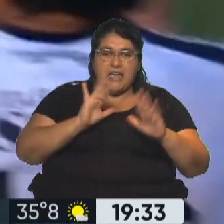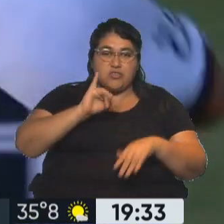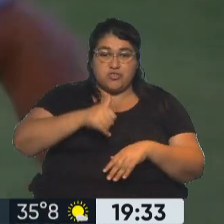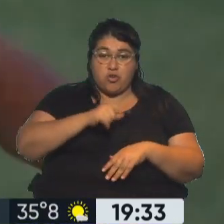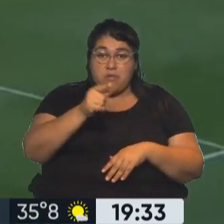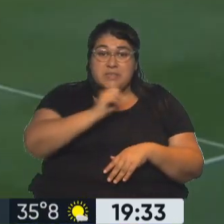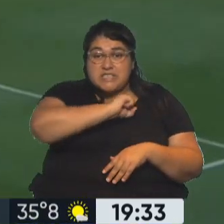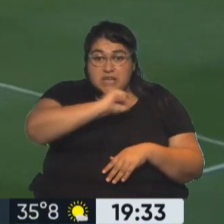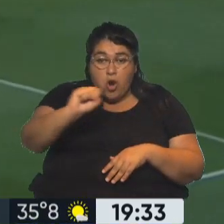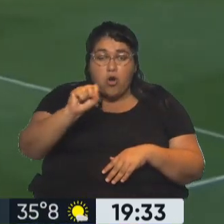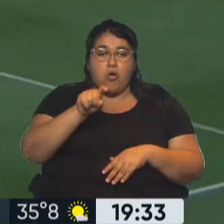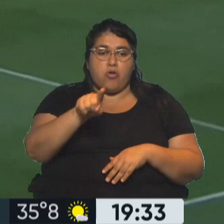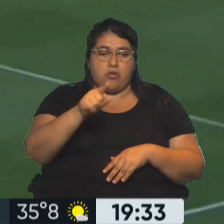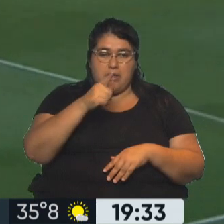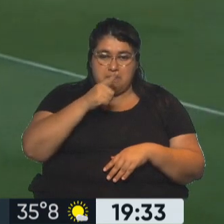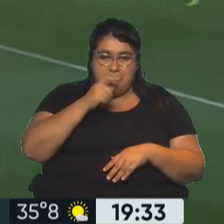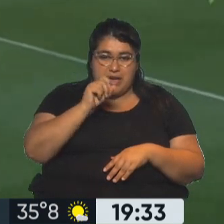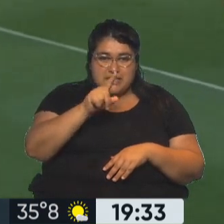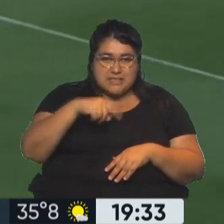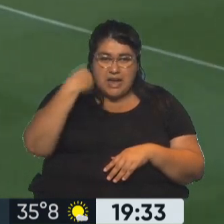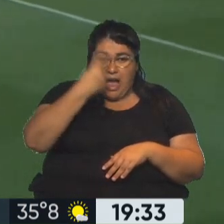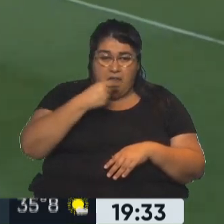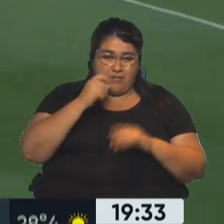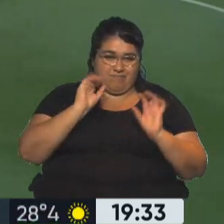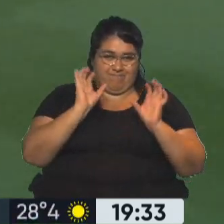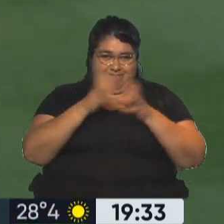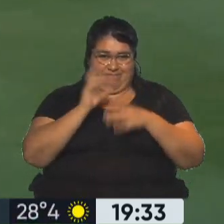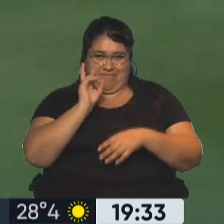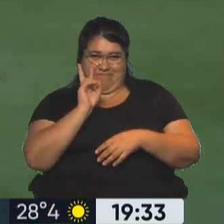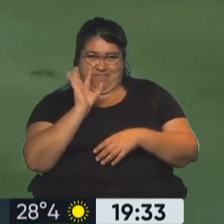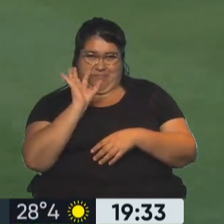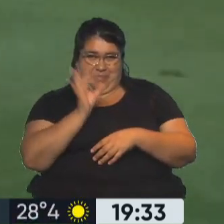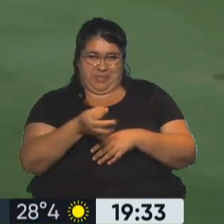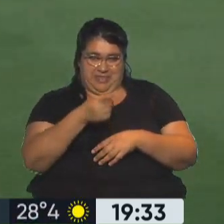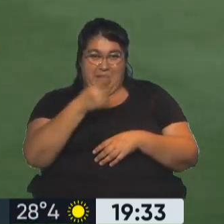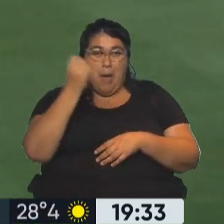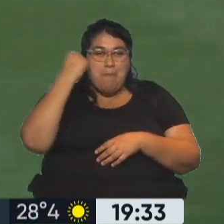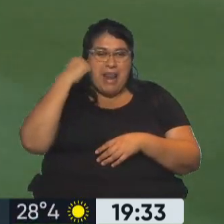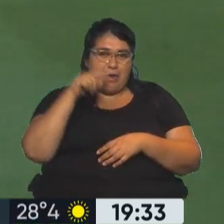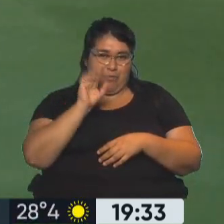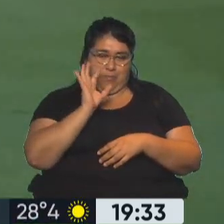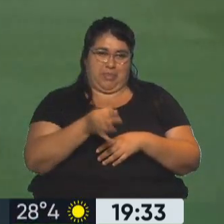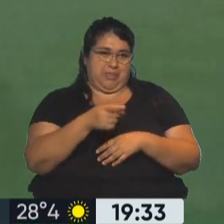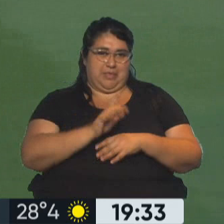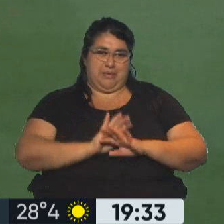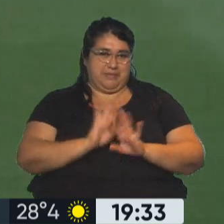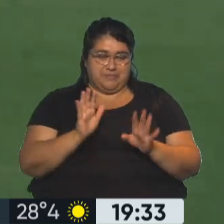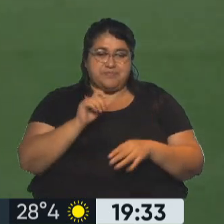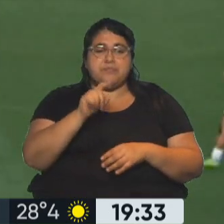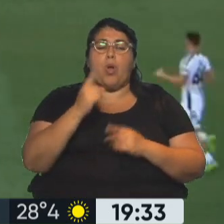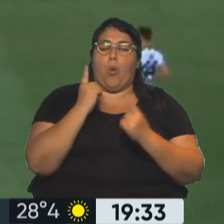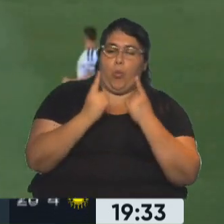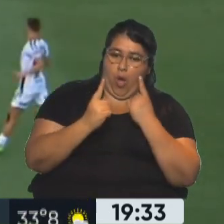gol... La cara que puso Ferroviario, y lo decía todo. La cara de Palermo, por favor. Lo decía todo.